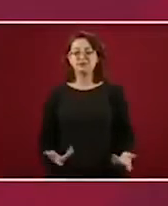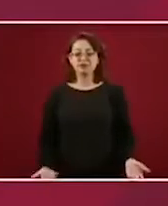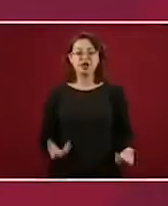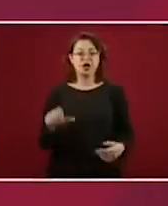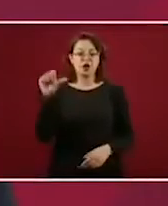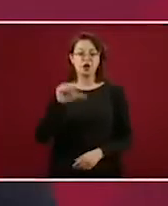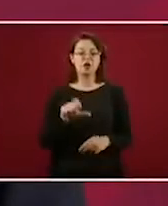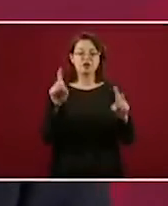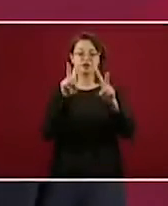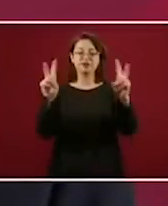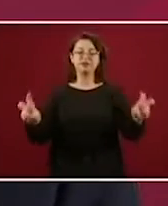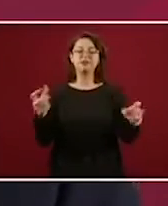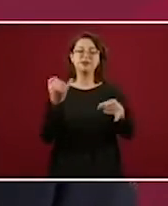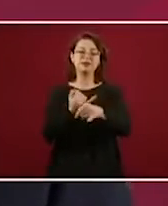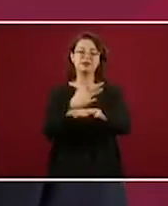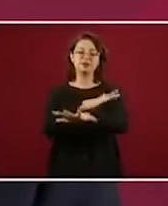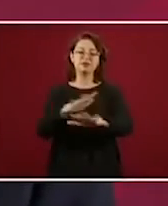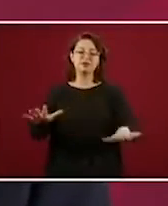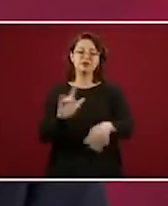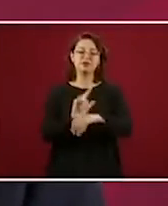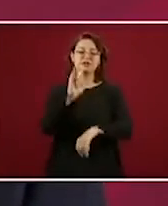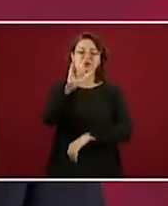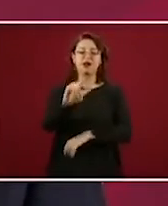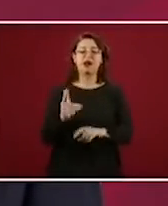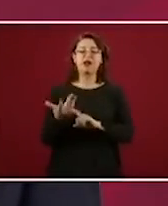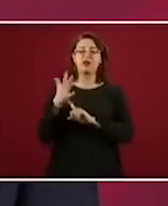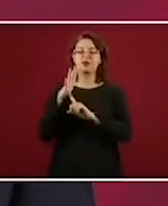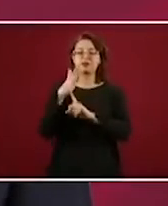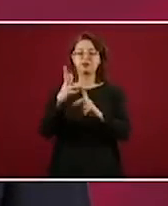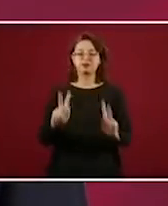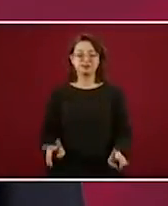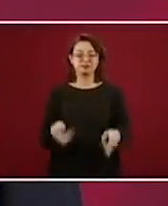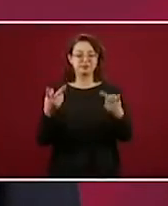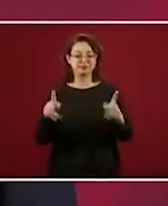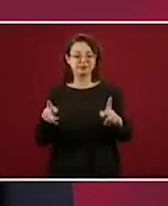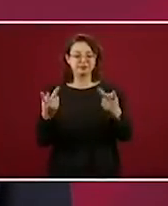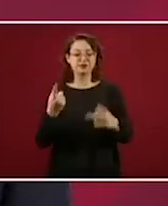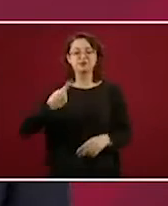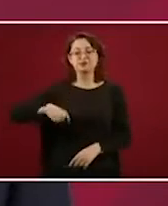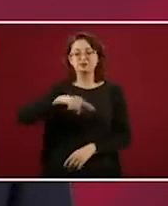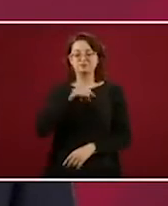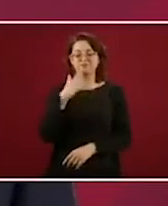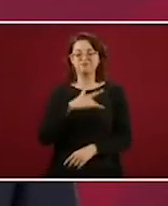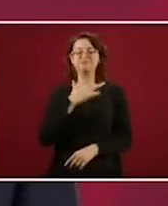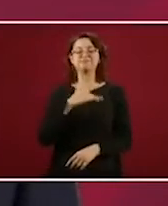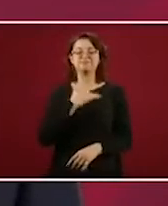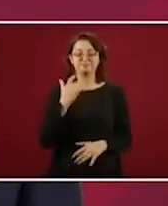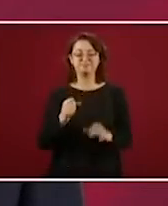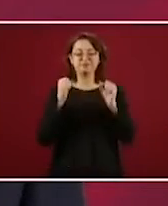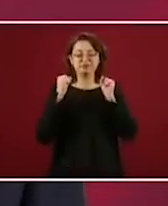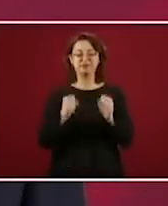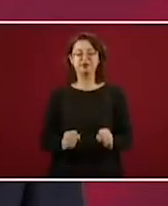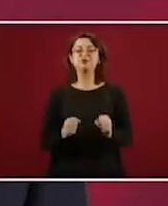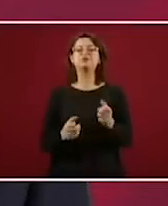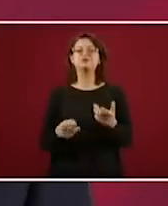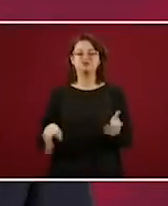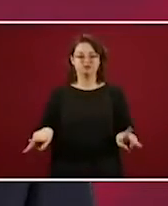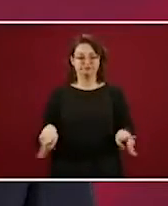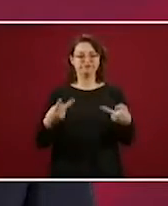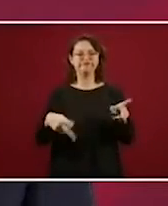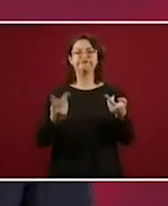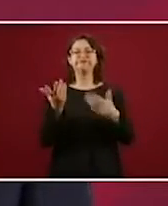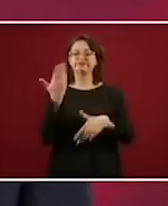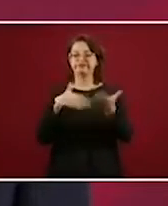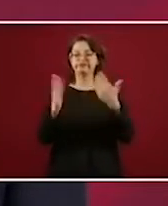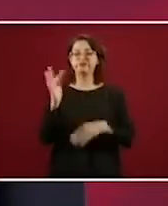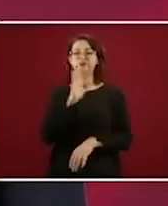el presidente andrés manuel lópez obrador anunció hoy la venta de 72 aeronaves aviones y helicópteros que eran usados por